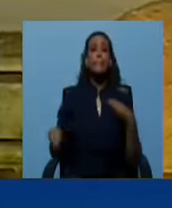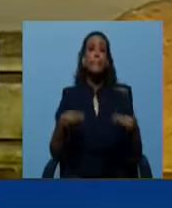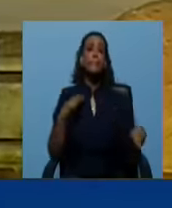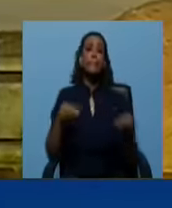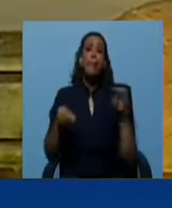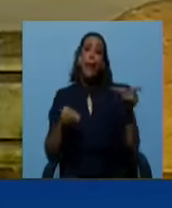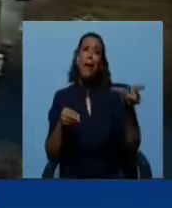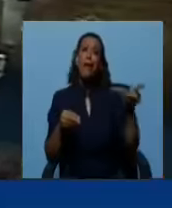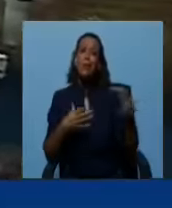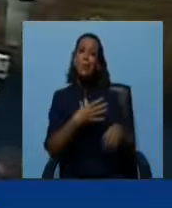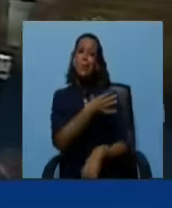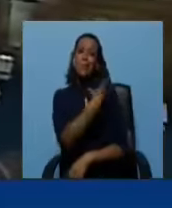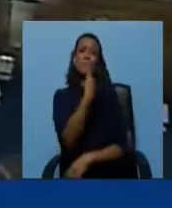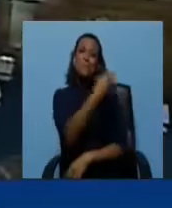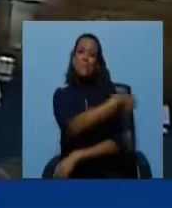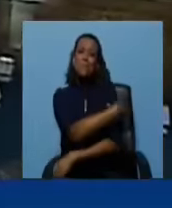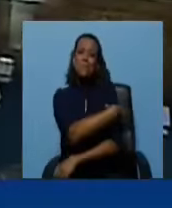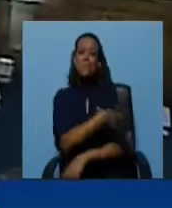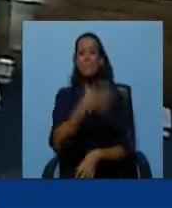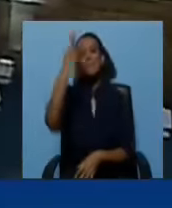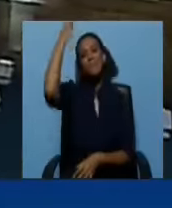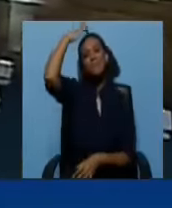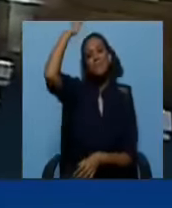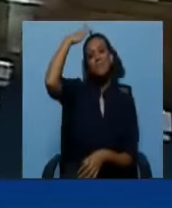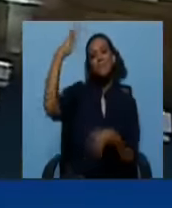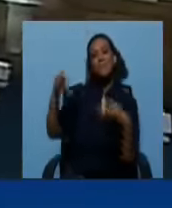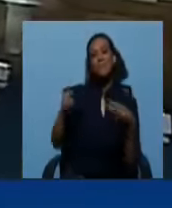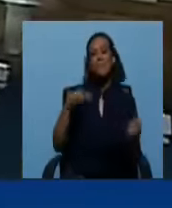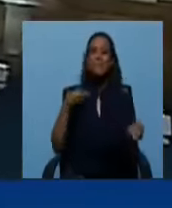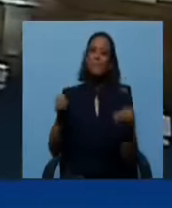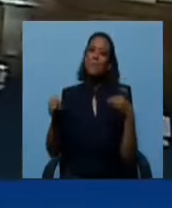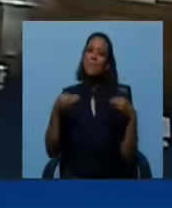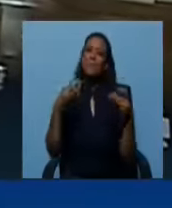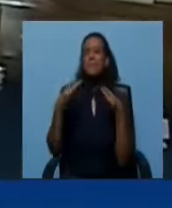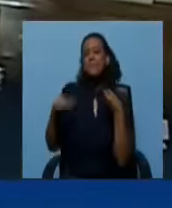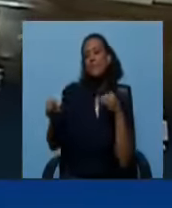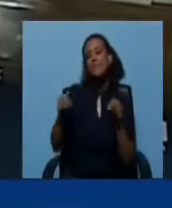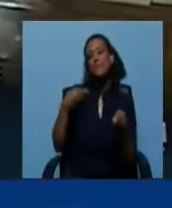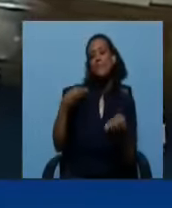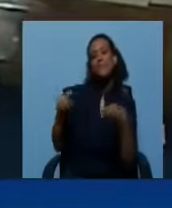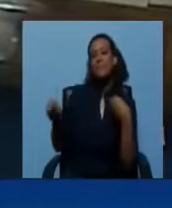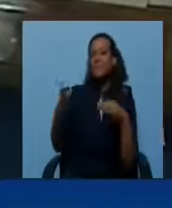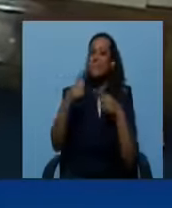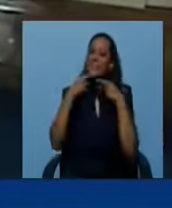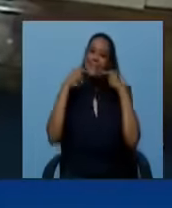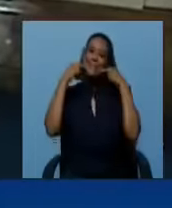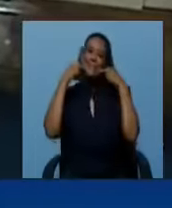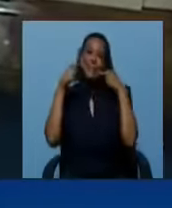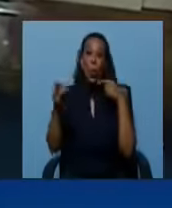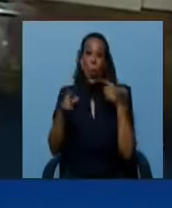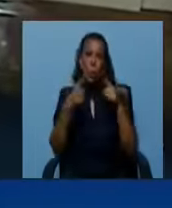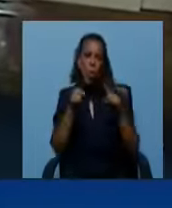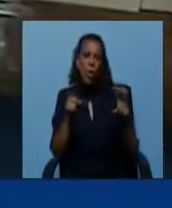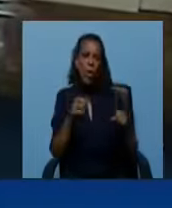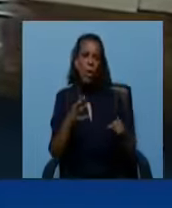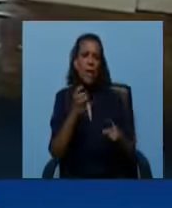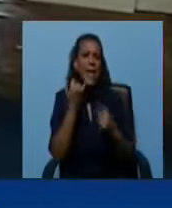La diplomacia blanda. El poder blando. ¿Cómo es que lo dicen ustedes en